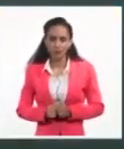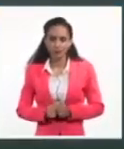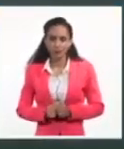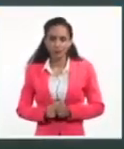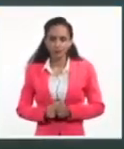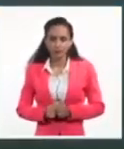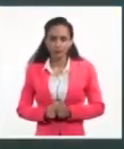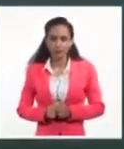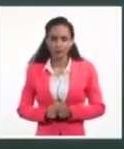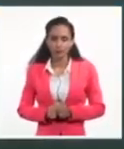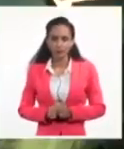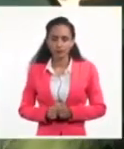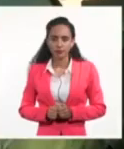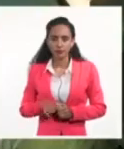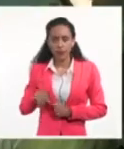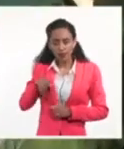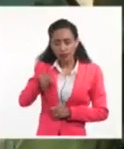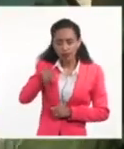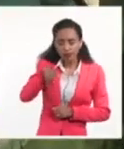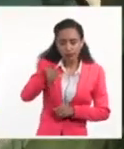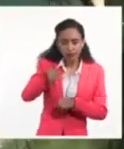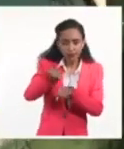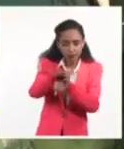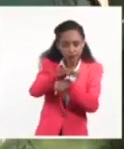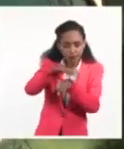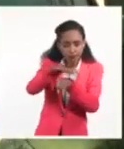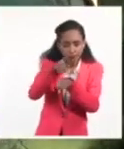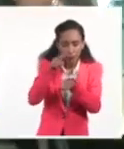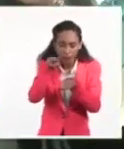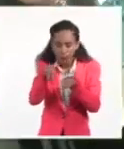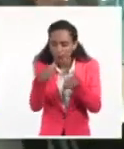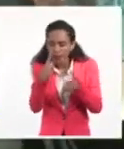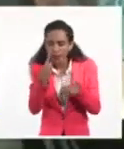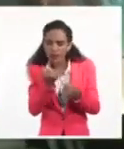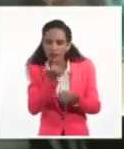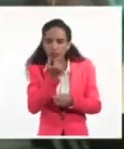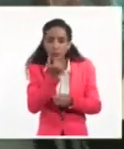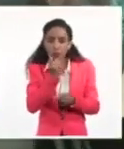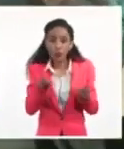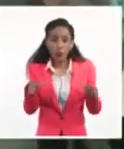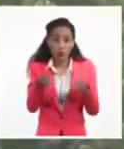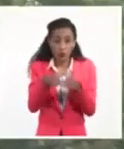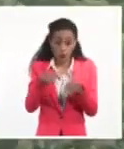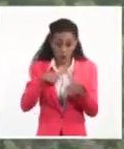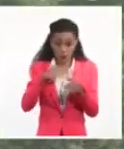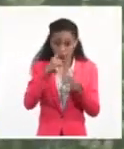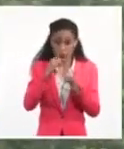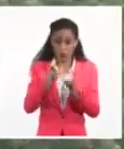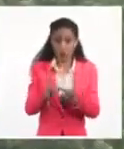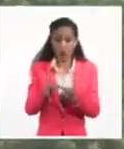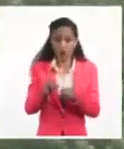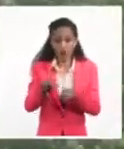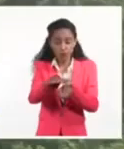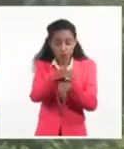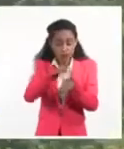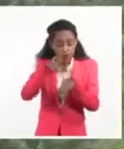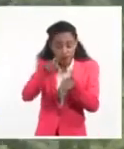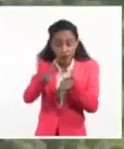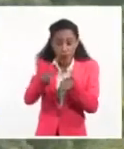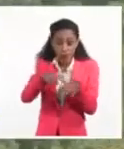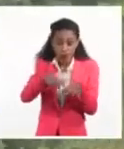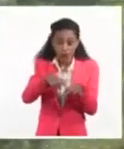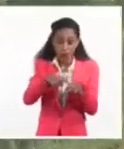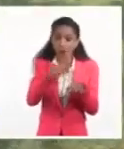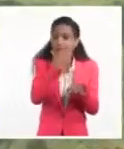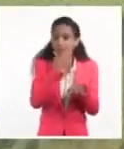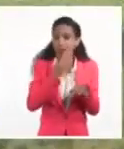En un vuelo de reconocimiento de la Fuerza Aérea Revolucionaria, un equipo de este noticiero sobrevoló el municipio especial de la